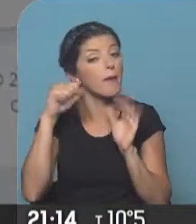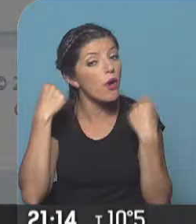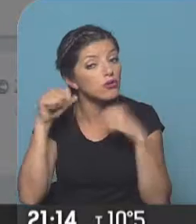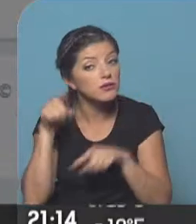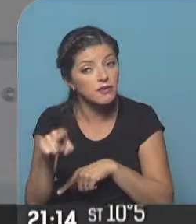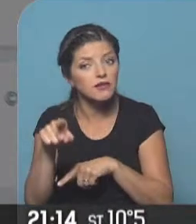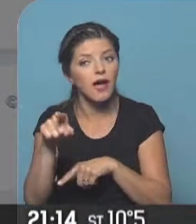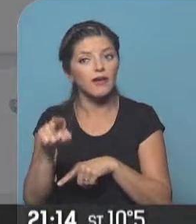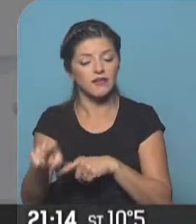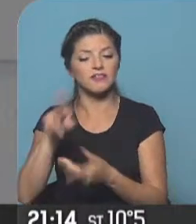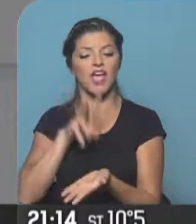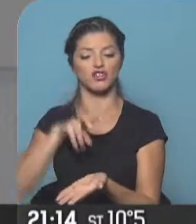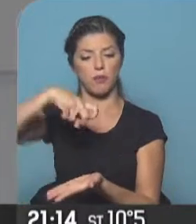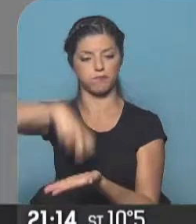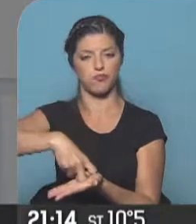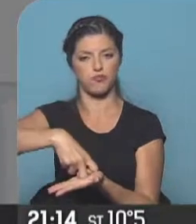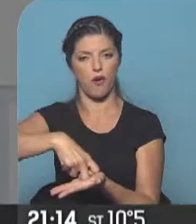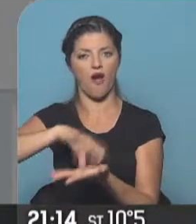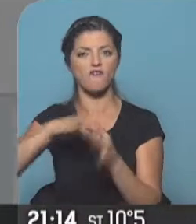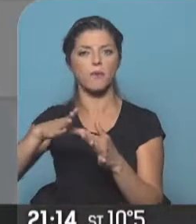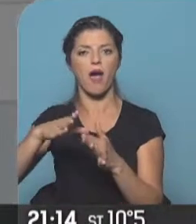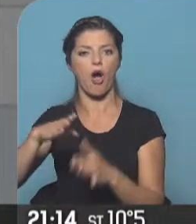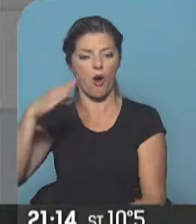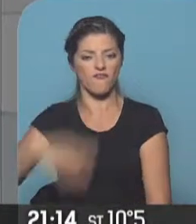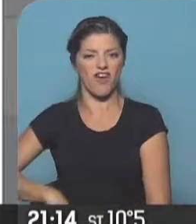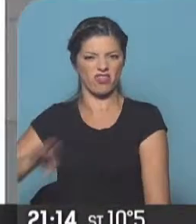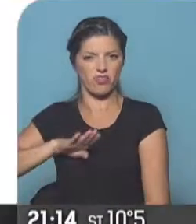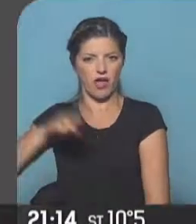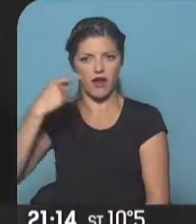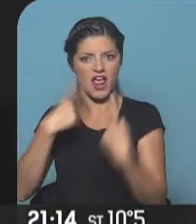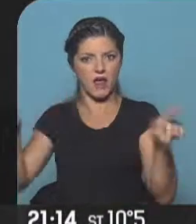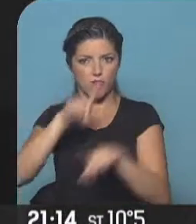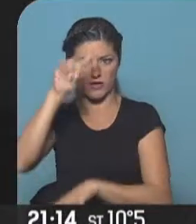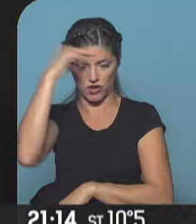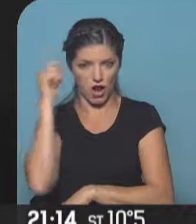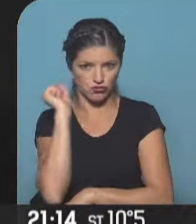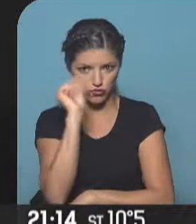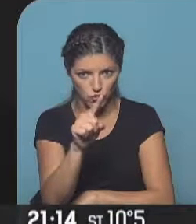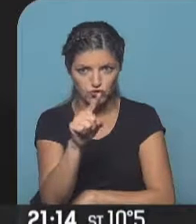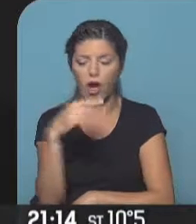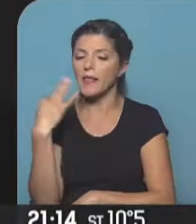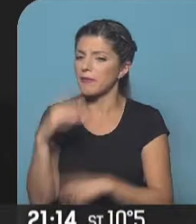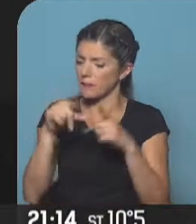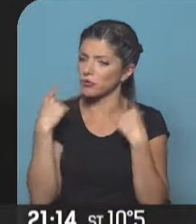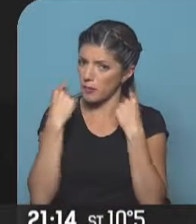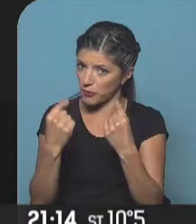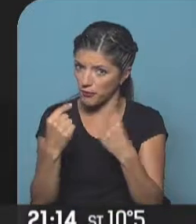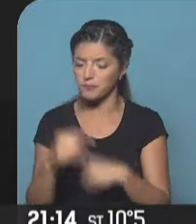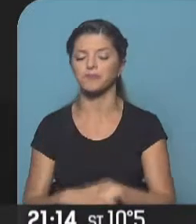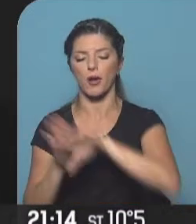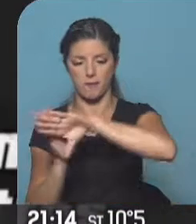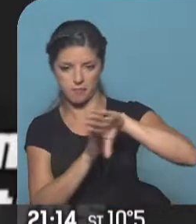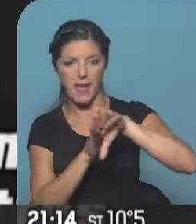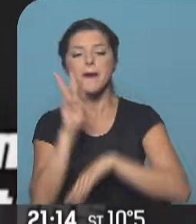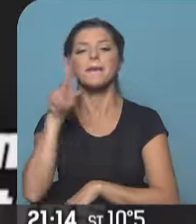su rodilla y de alguna manera no respetan los símbolos patrios y del país. Y esto dijo Manu Ginóbili